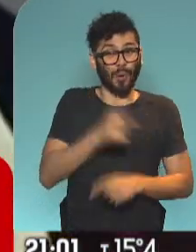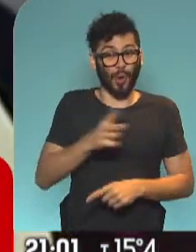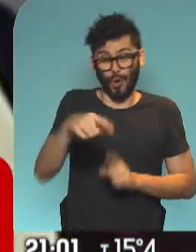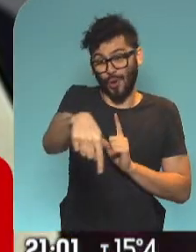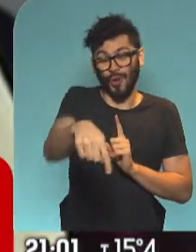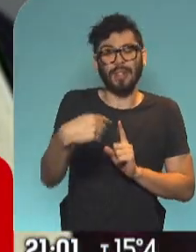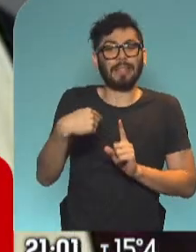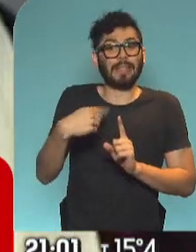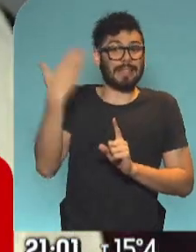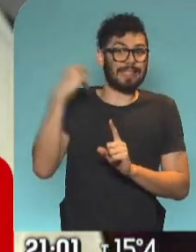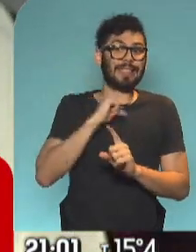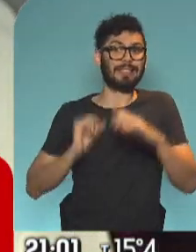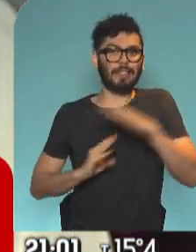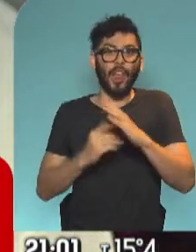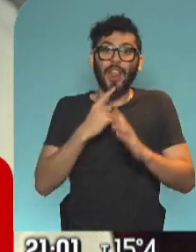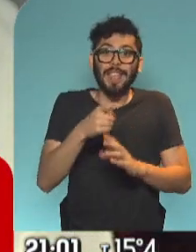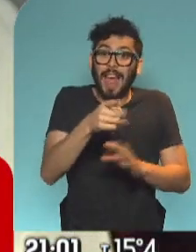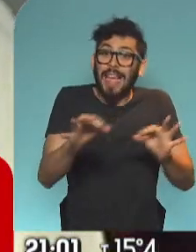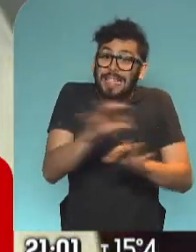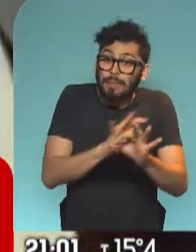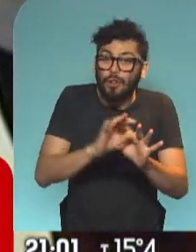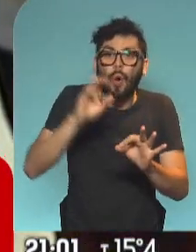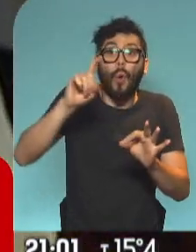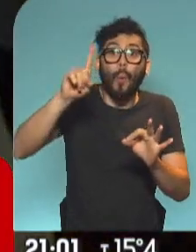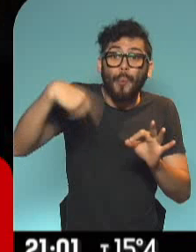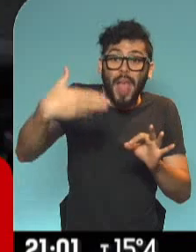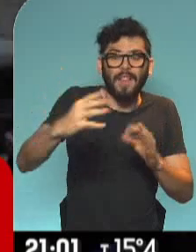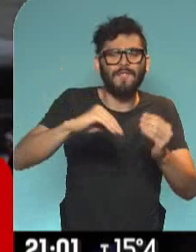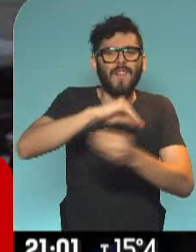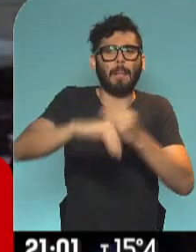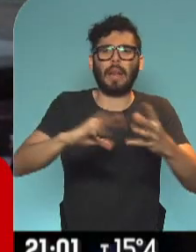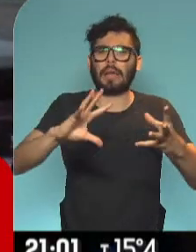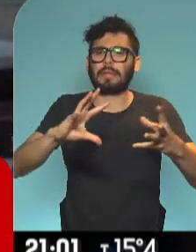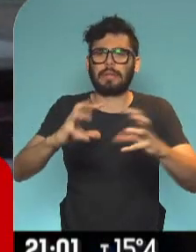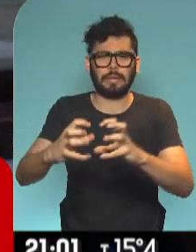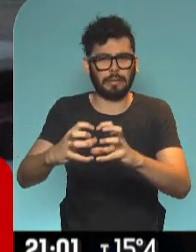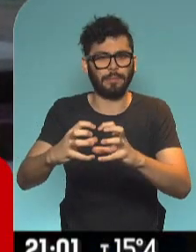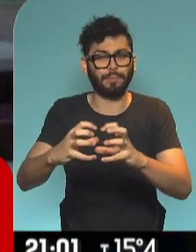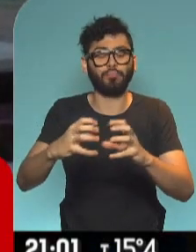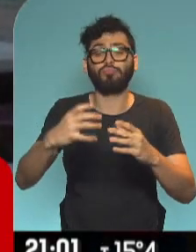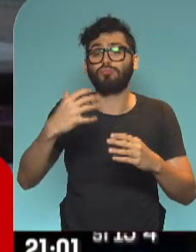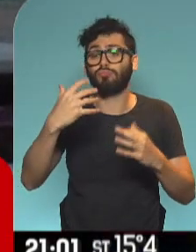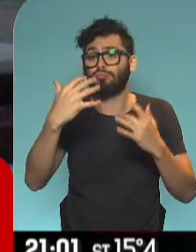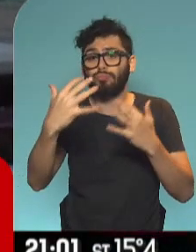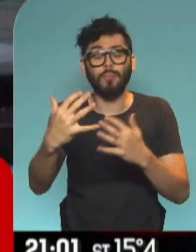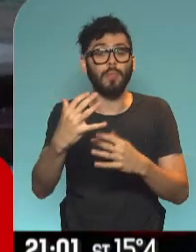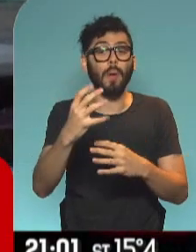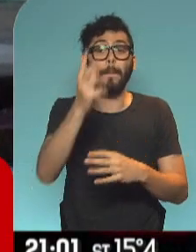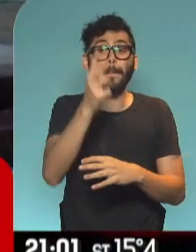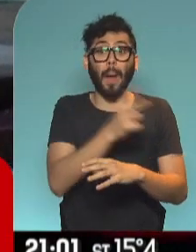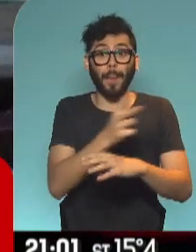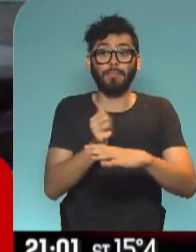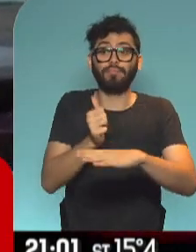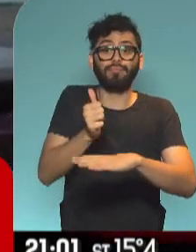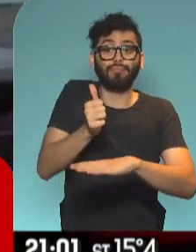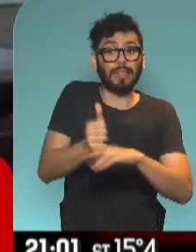proyecto conllevaba a la destrucción de la familia. La primera vez que el Papa habló sobre la homosexualidad fue en un vuelo